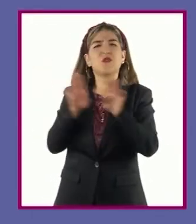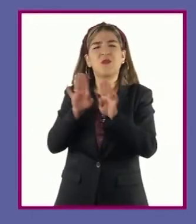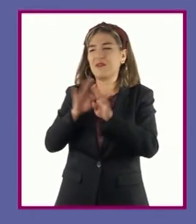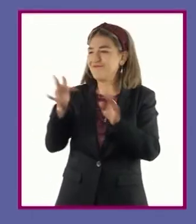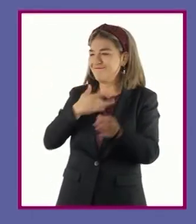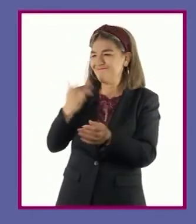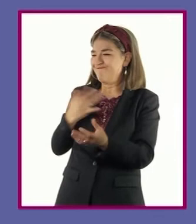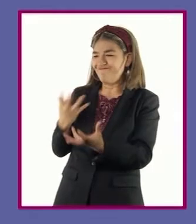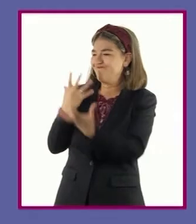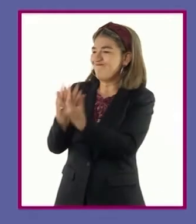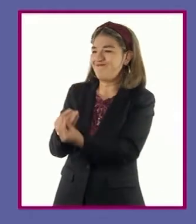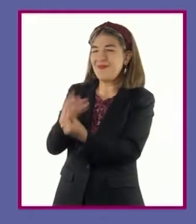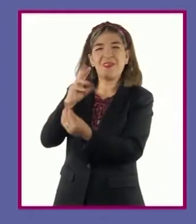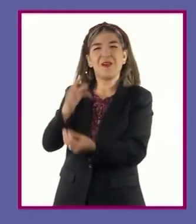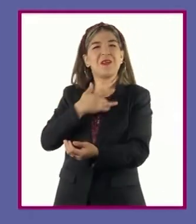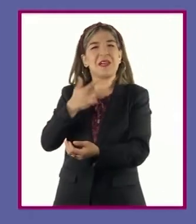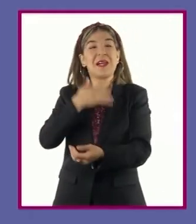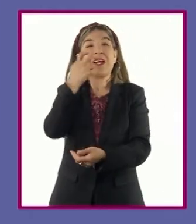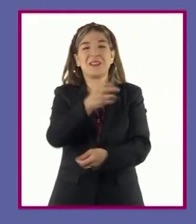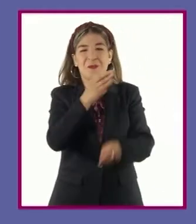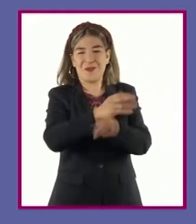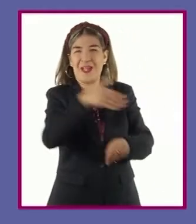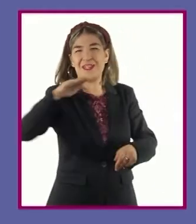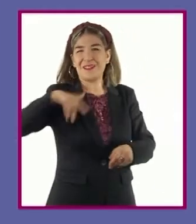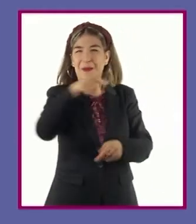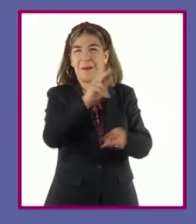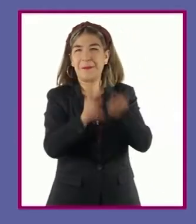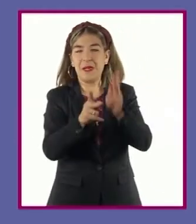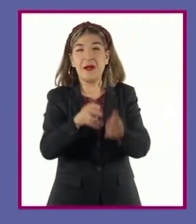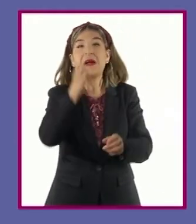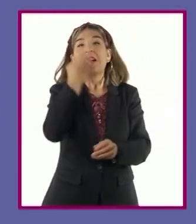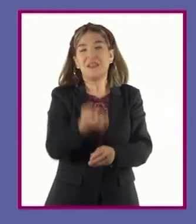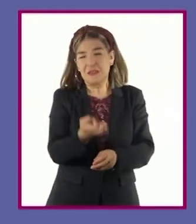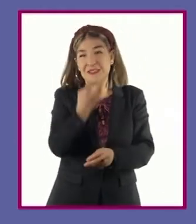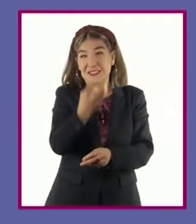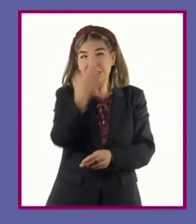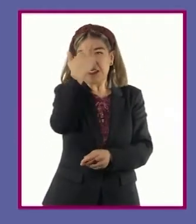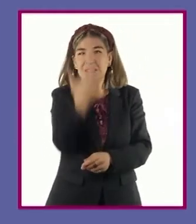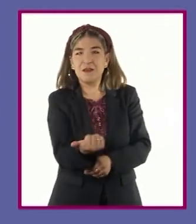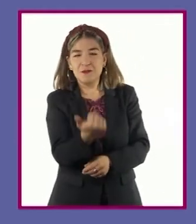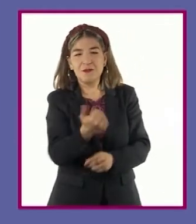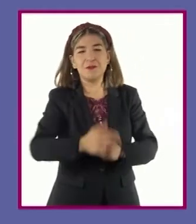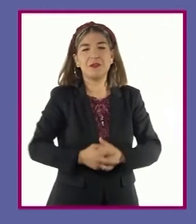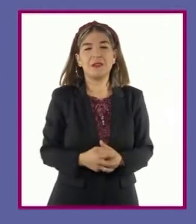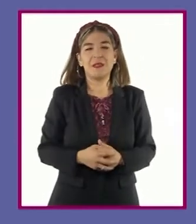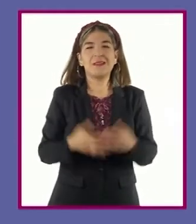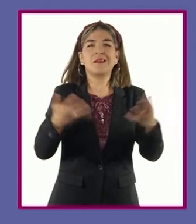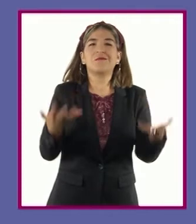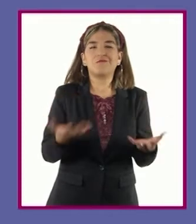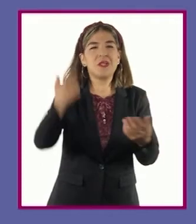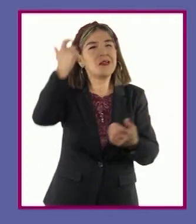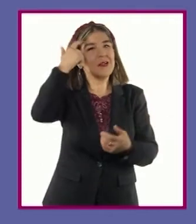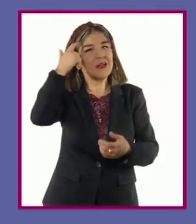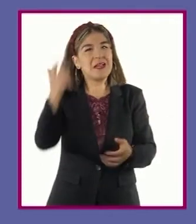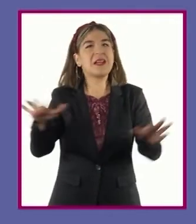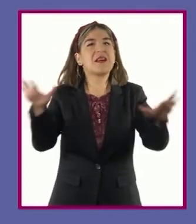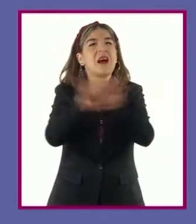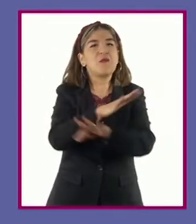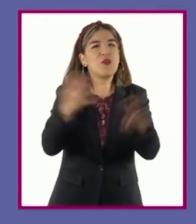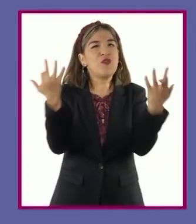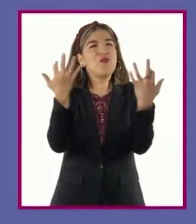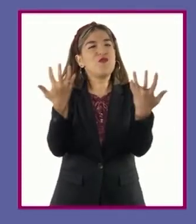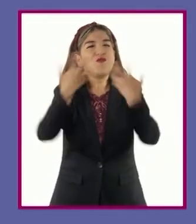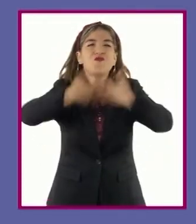¿no? Que era un poco lo que se comentaba antes. Esto hace que de repente la mentalidad o la manera de